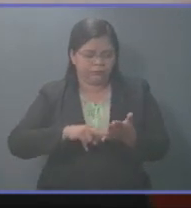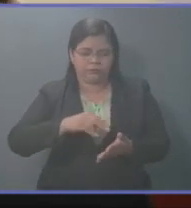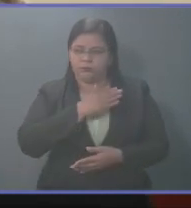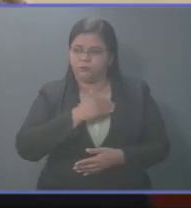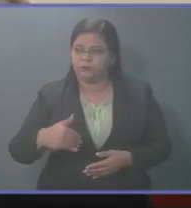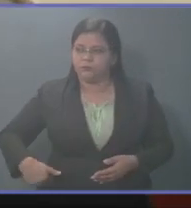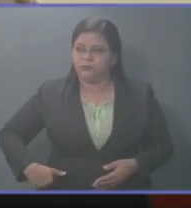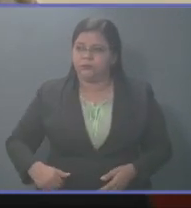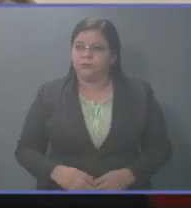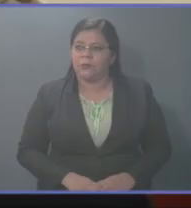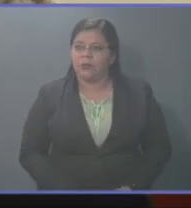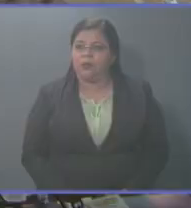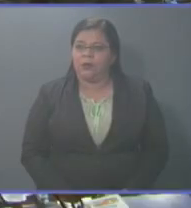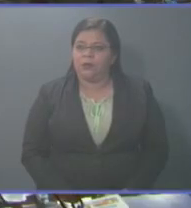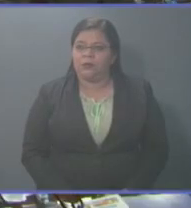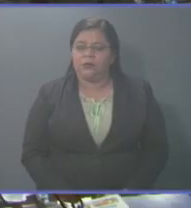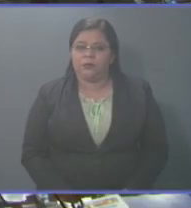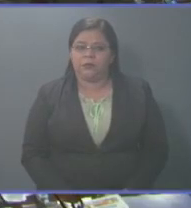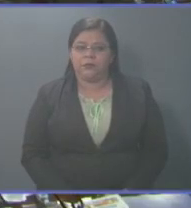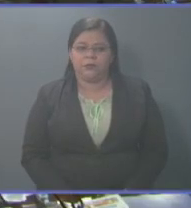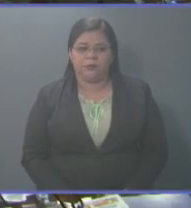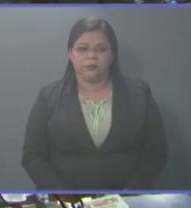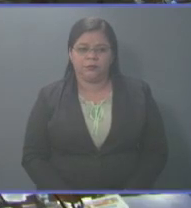nota, señor presidente. Para dar respuesta.